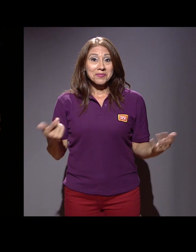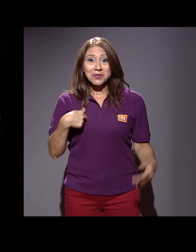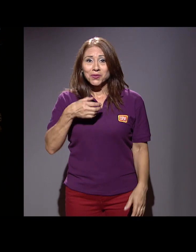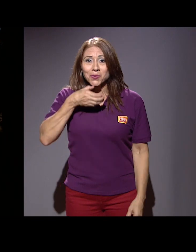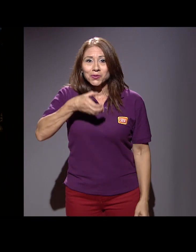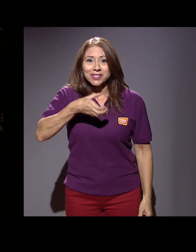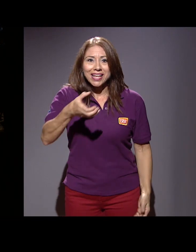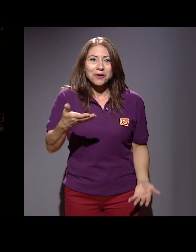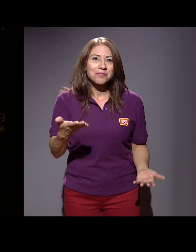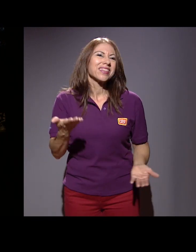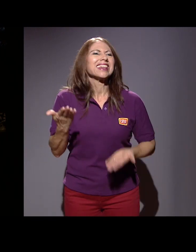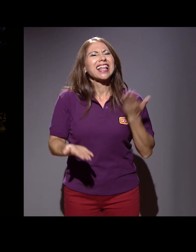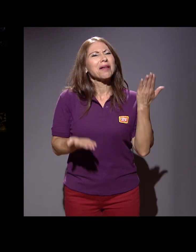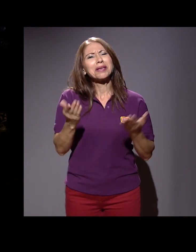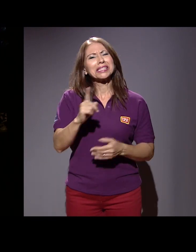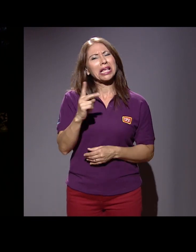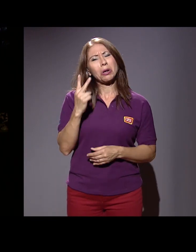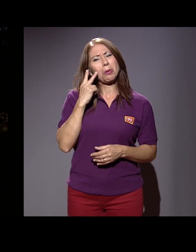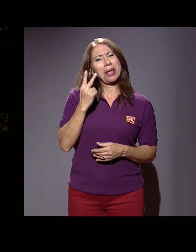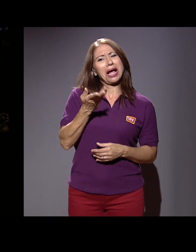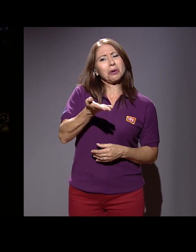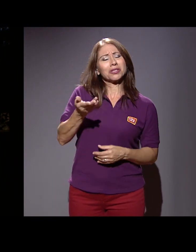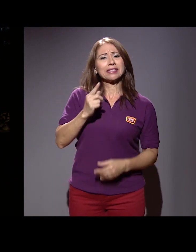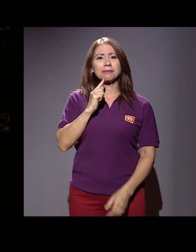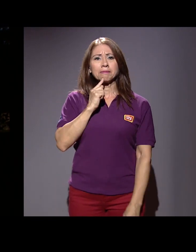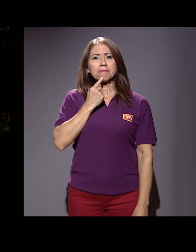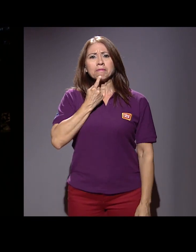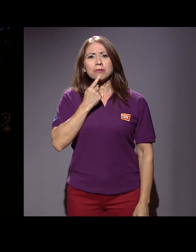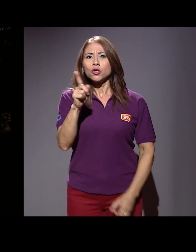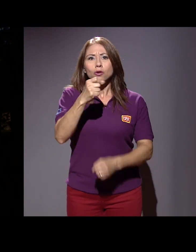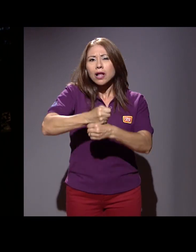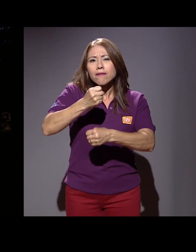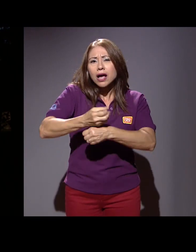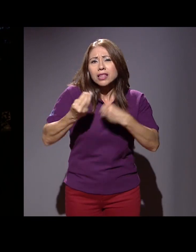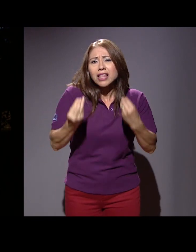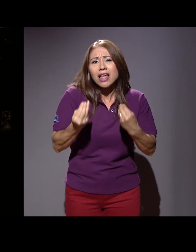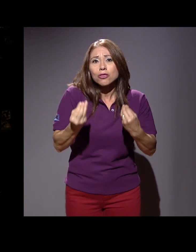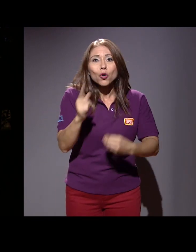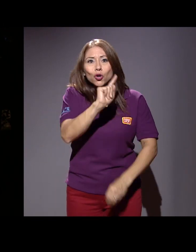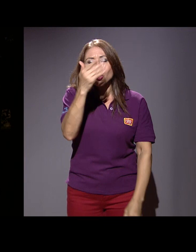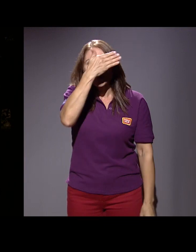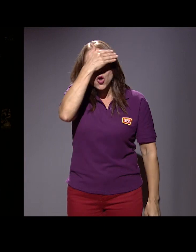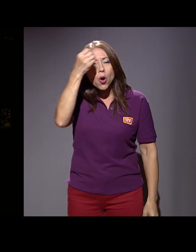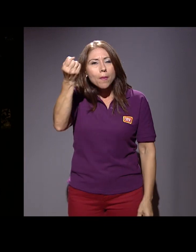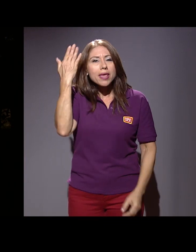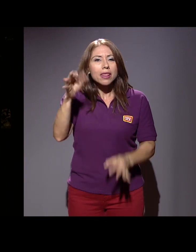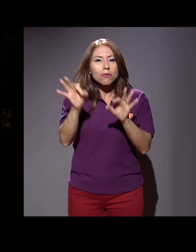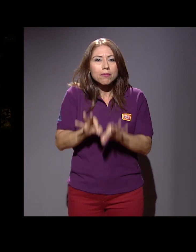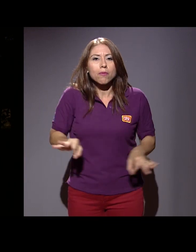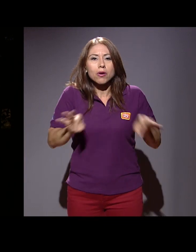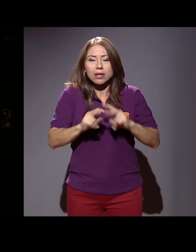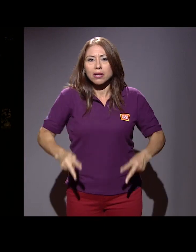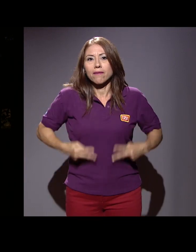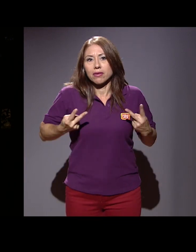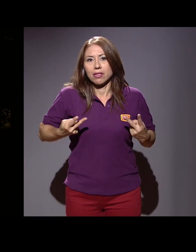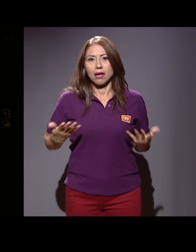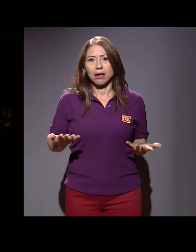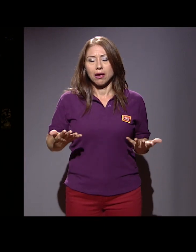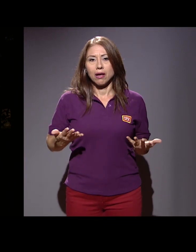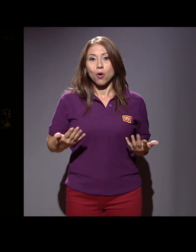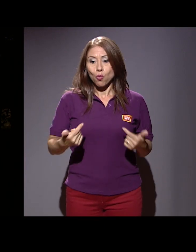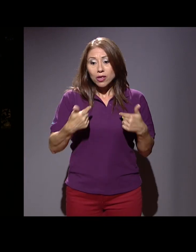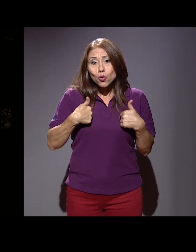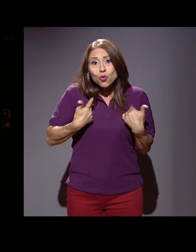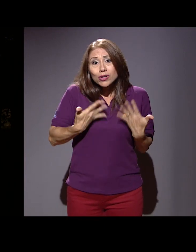Ay, ¿qué consejo le daría? Tal vez que no se tome las cosas tan en serio, que no trabaje tanto, que no se olvide de lo que es verdaderamente importante en la vida, y que